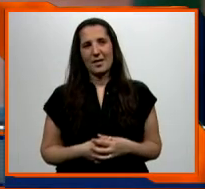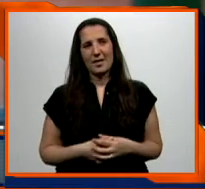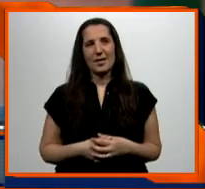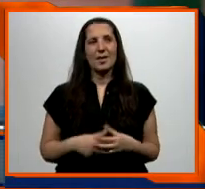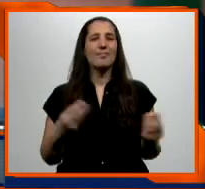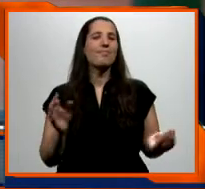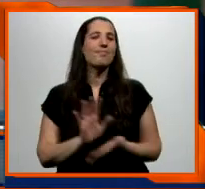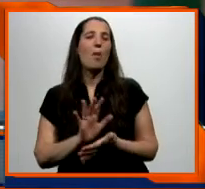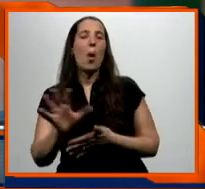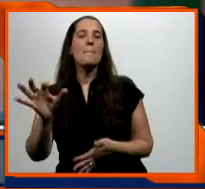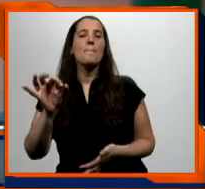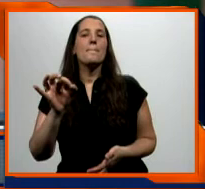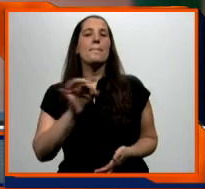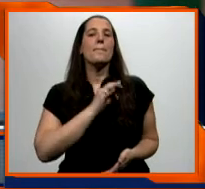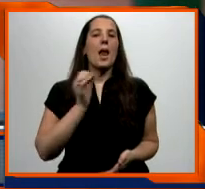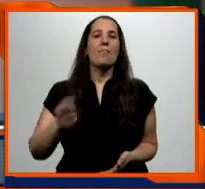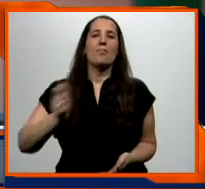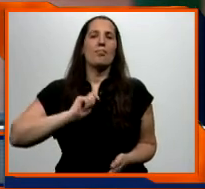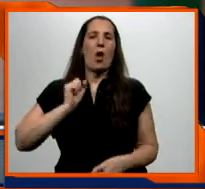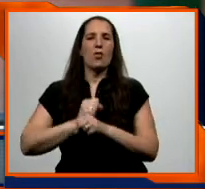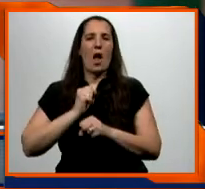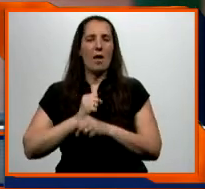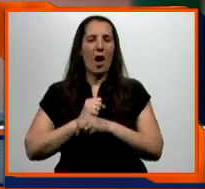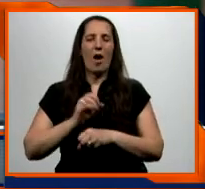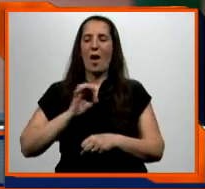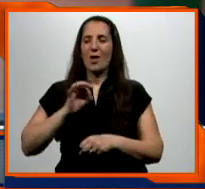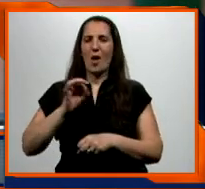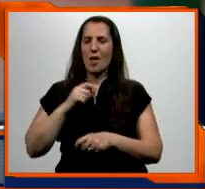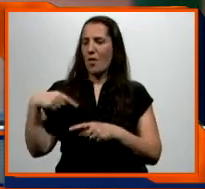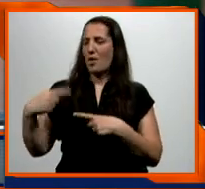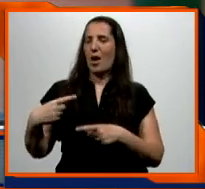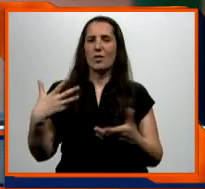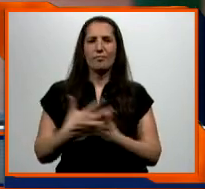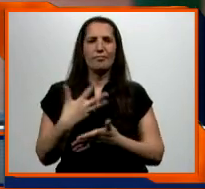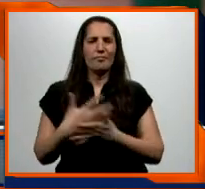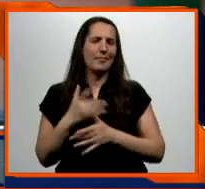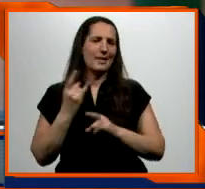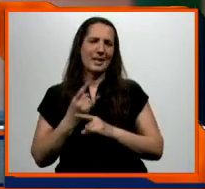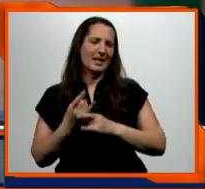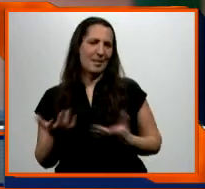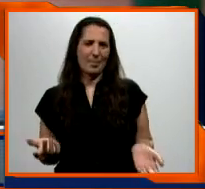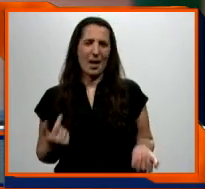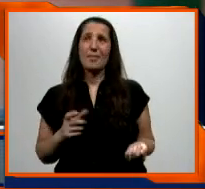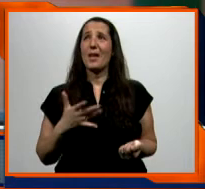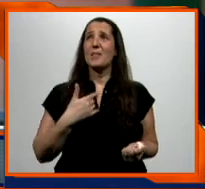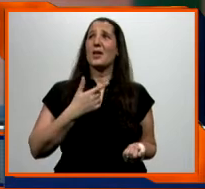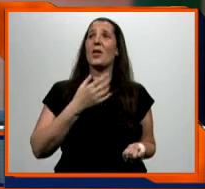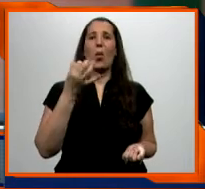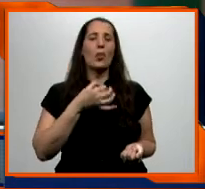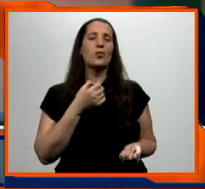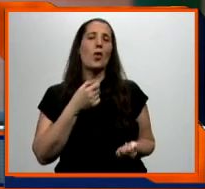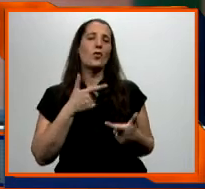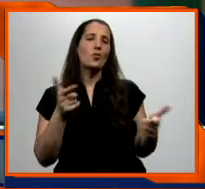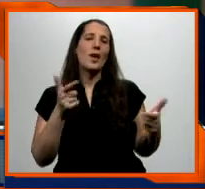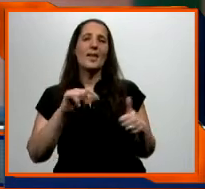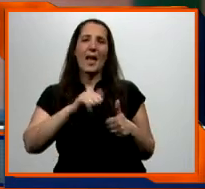es el premio a todo el trabajo, el premio a los años y años de sacrificio. Porque vos podés tener una buena semana, podés tener unos buenos 2 meses